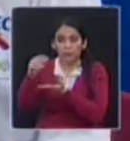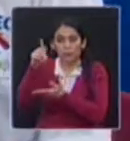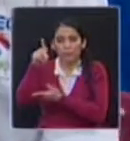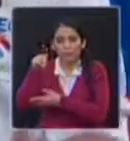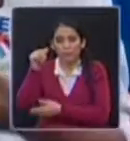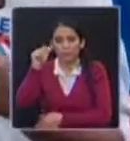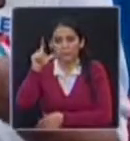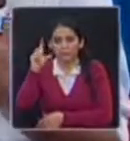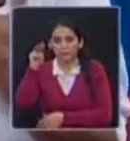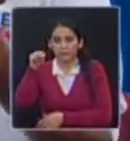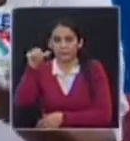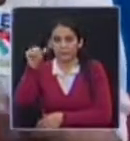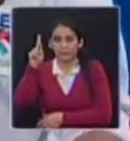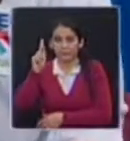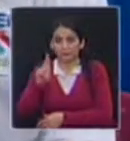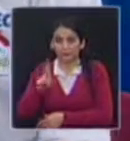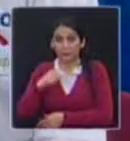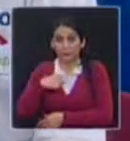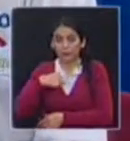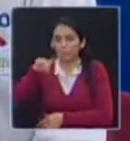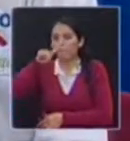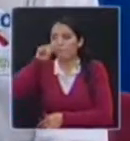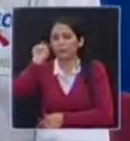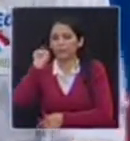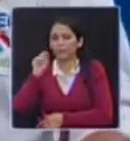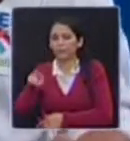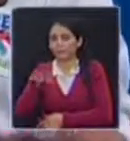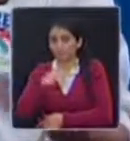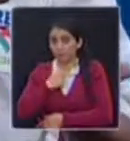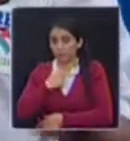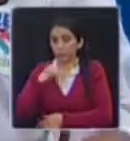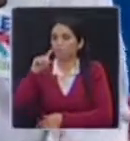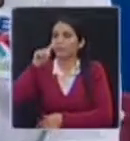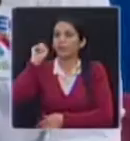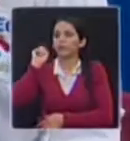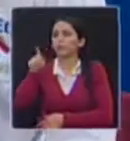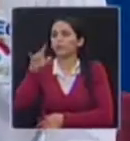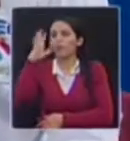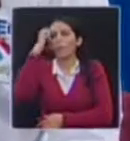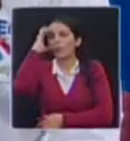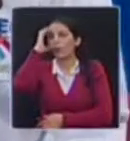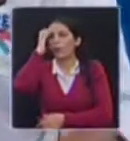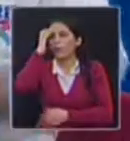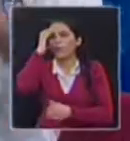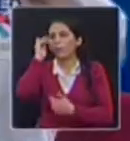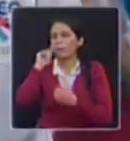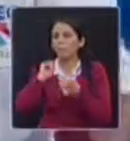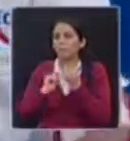preguntaba, porque la gente quiere que lo escuchen, y les preguntaba cuáles son sus principales preocupaciones